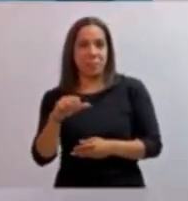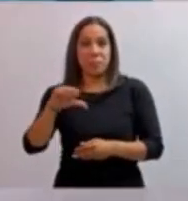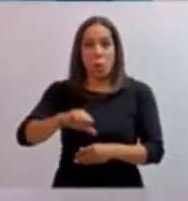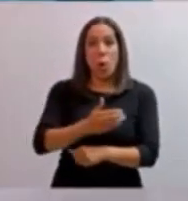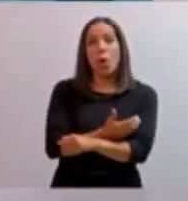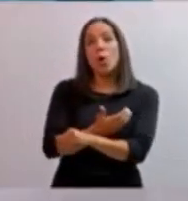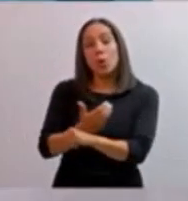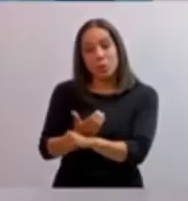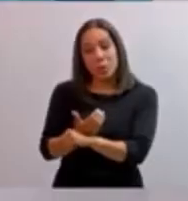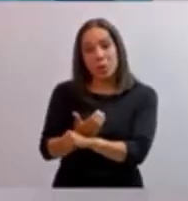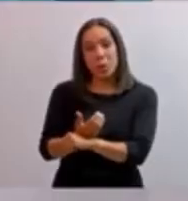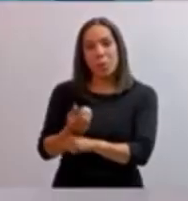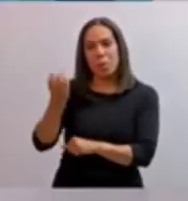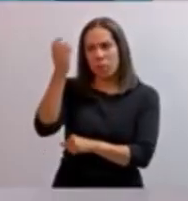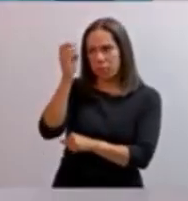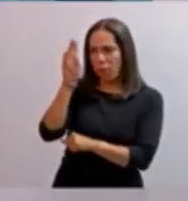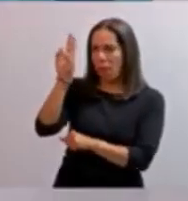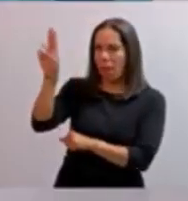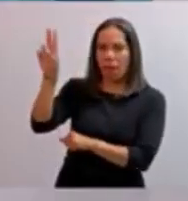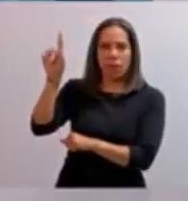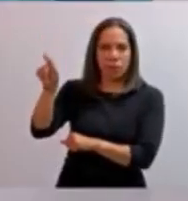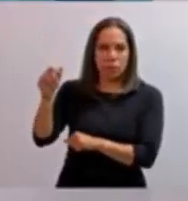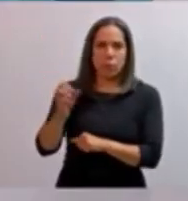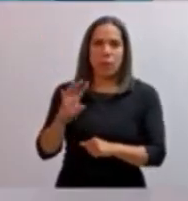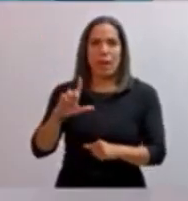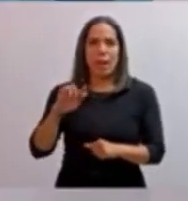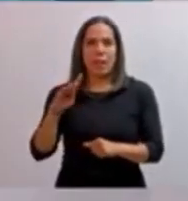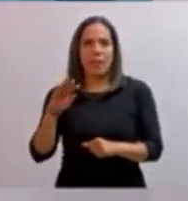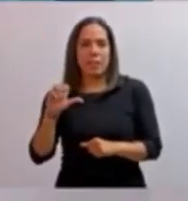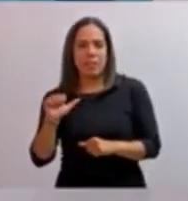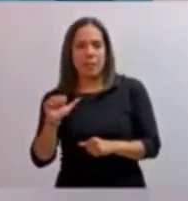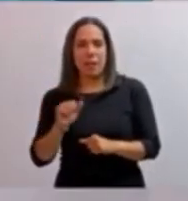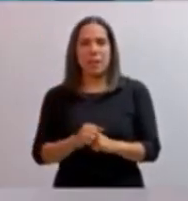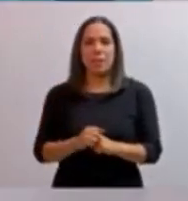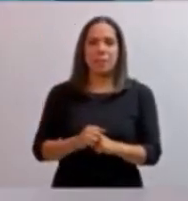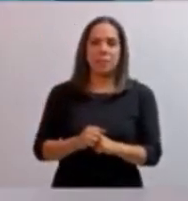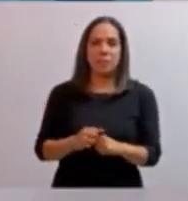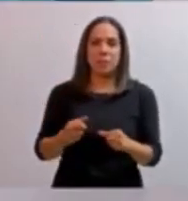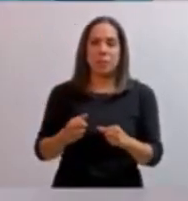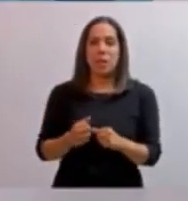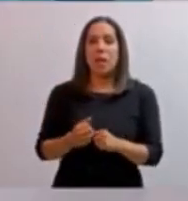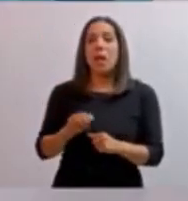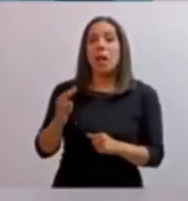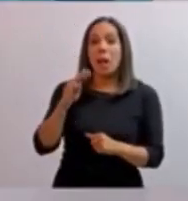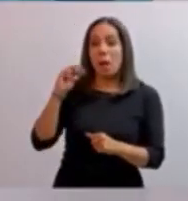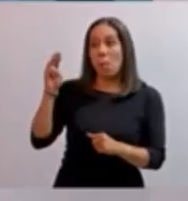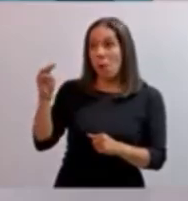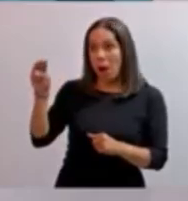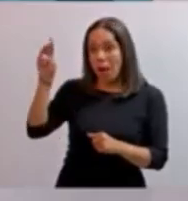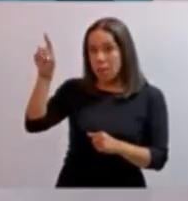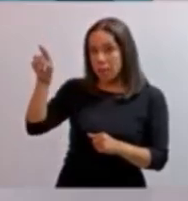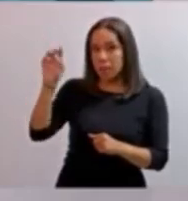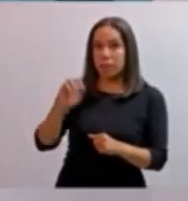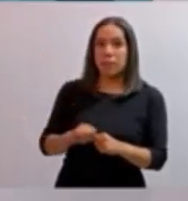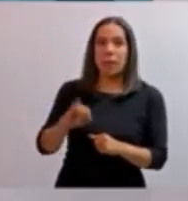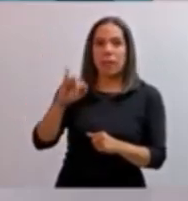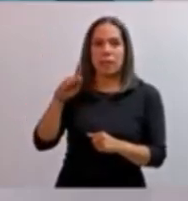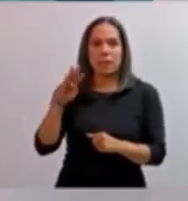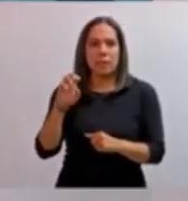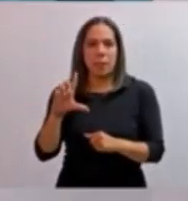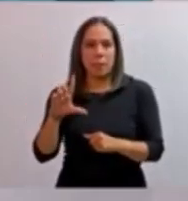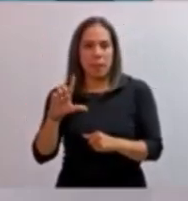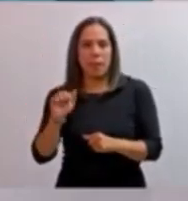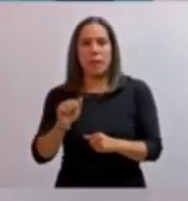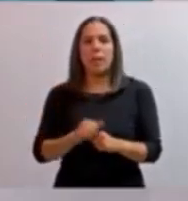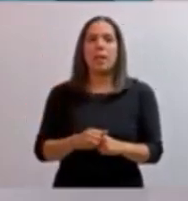la doctora Leticia Montaño Sánchez, la maestra Isabel Vázquez Méndez y la maestra Rosa Irene